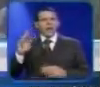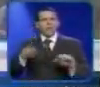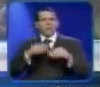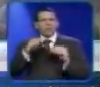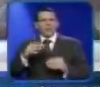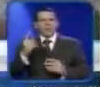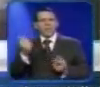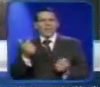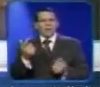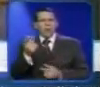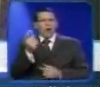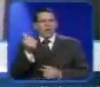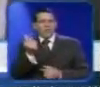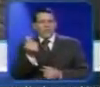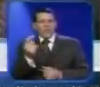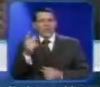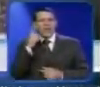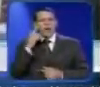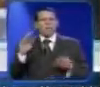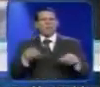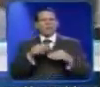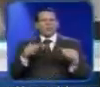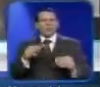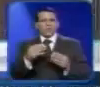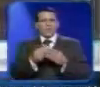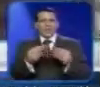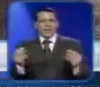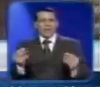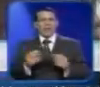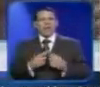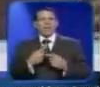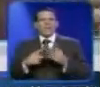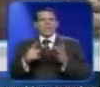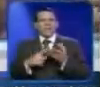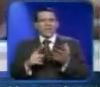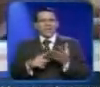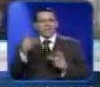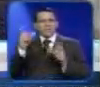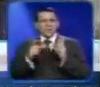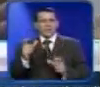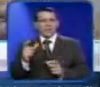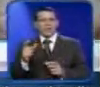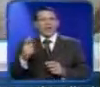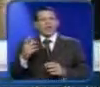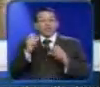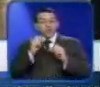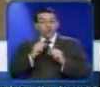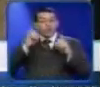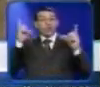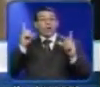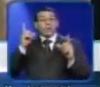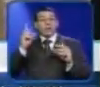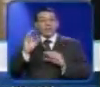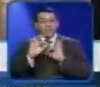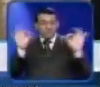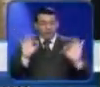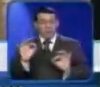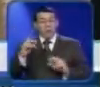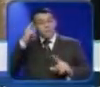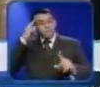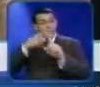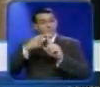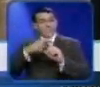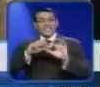principalmente de escasos recursos, a la música clásica, llegará a una extensa y variada audiencia que quedará sorprendida con el efecto positivo que